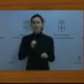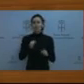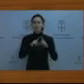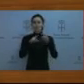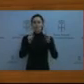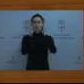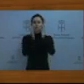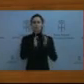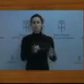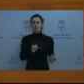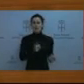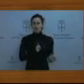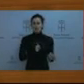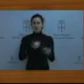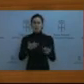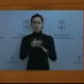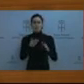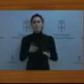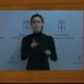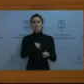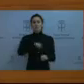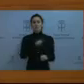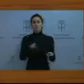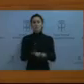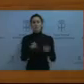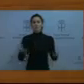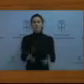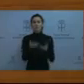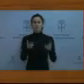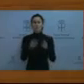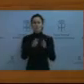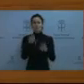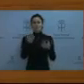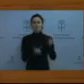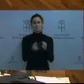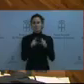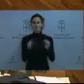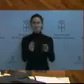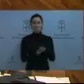Por eso, nosotros no vamos a contribuir a esa banalización del sector lechero asturiano.